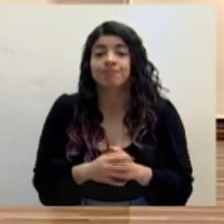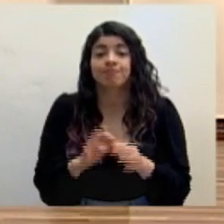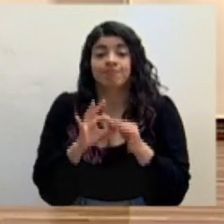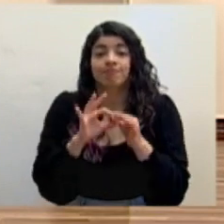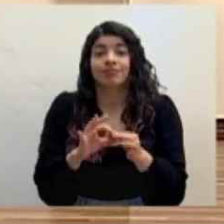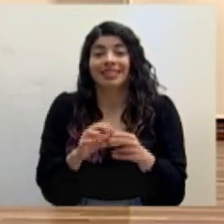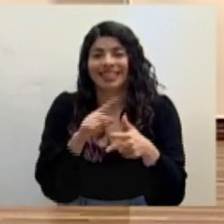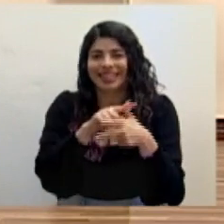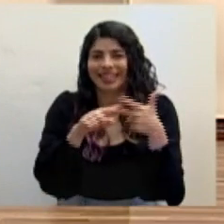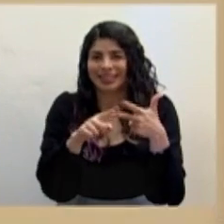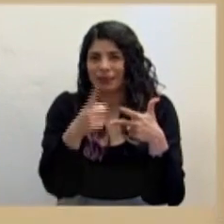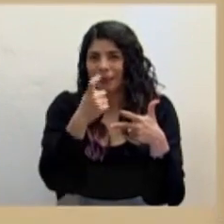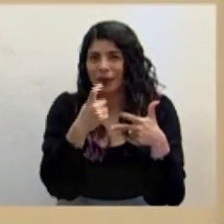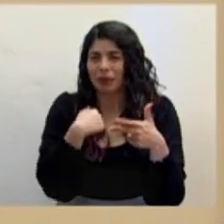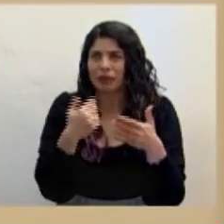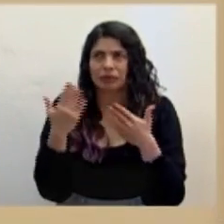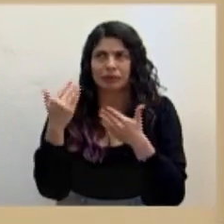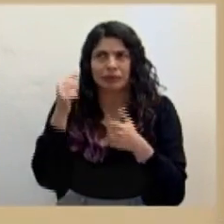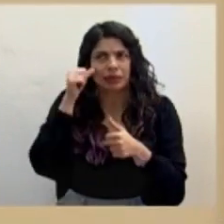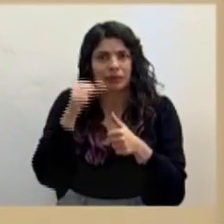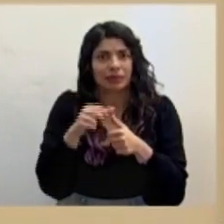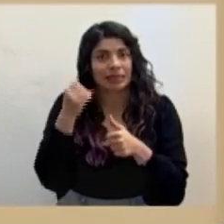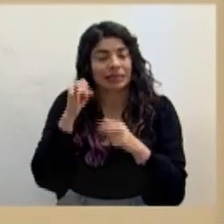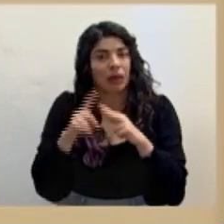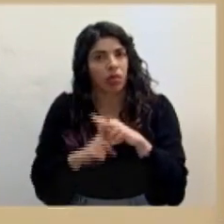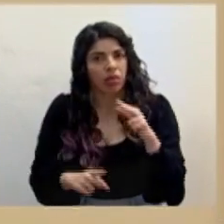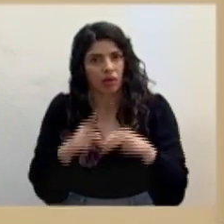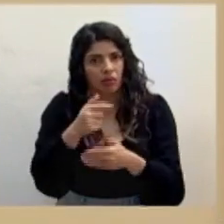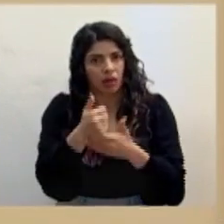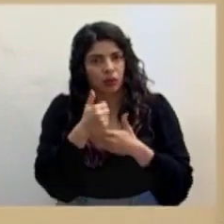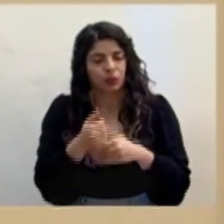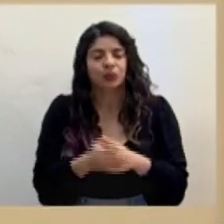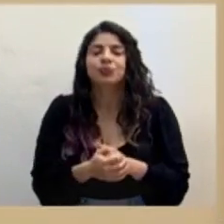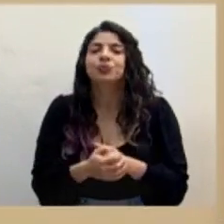relación a las tres preguntas, espero recordarlas, si no usted me ayuda.